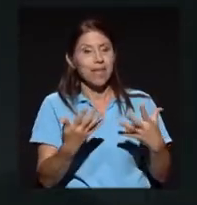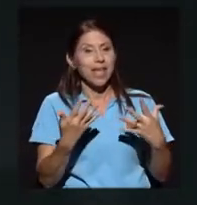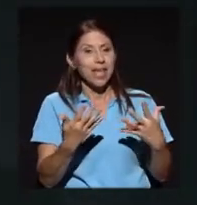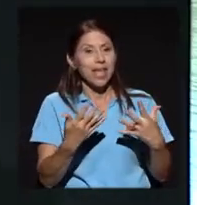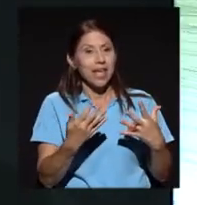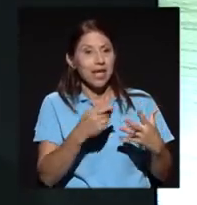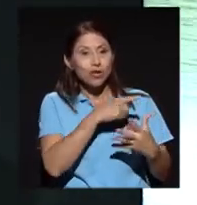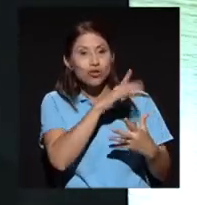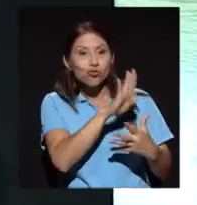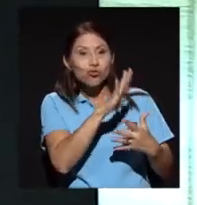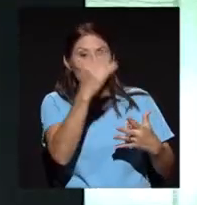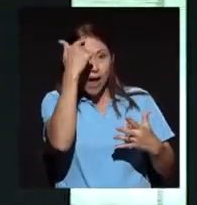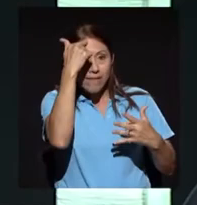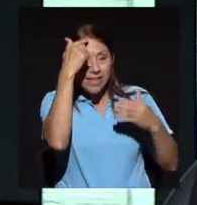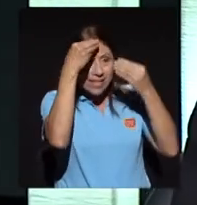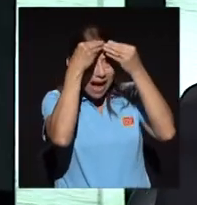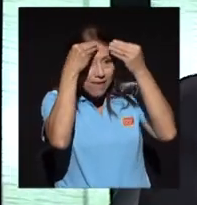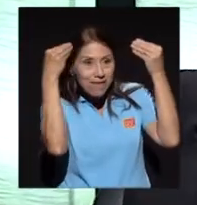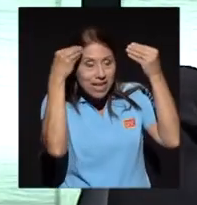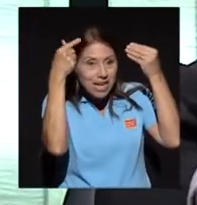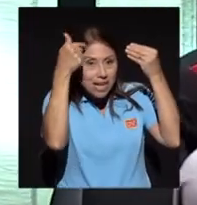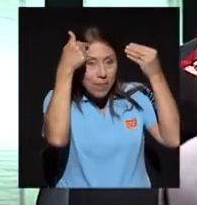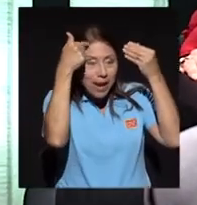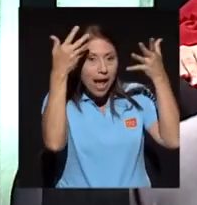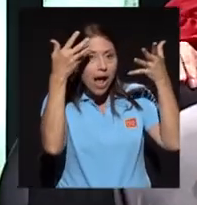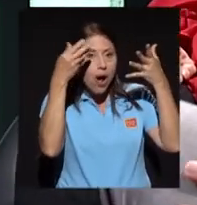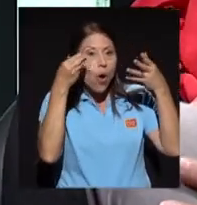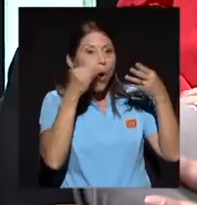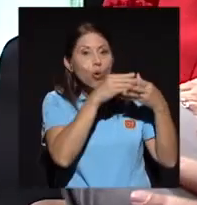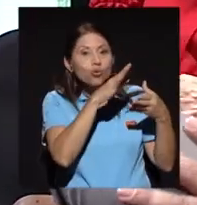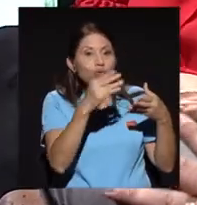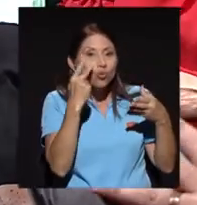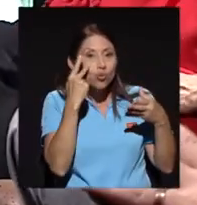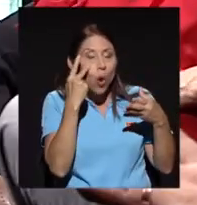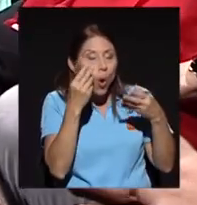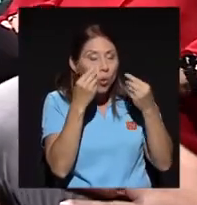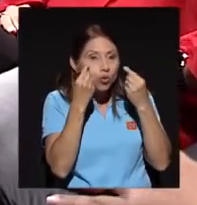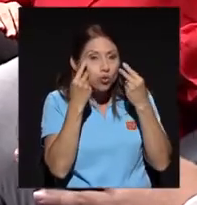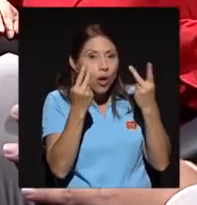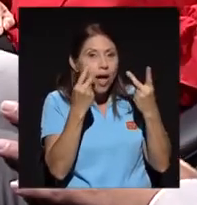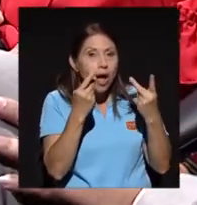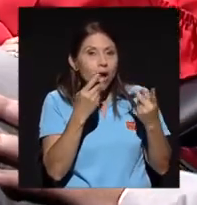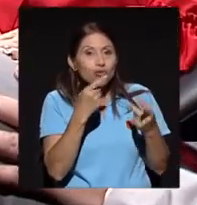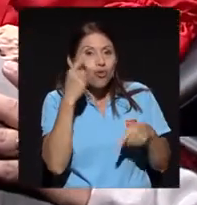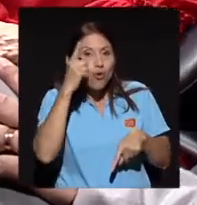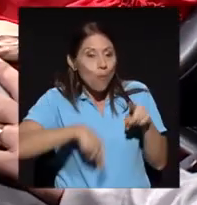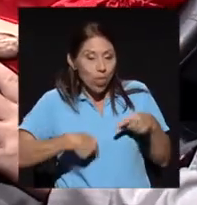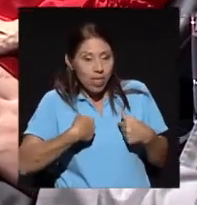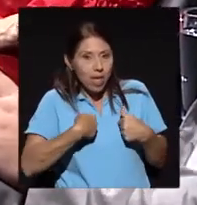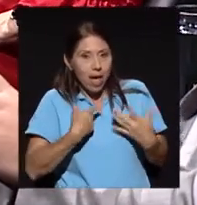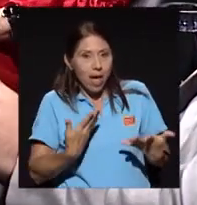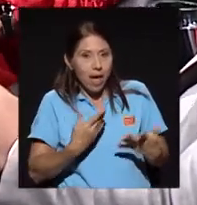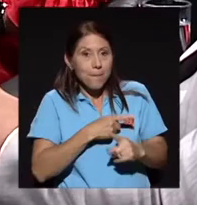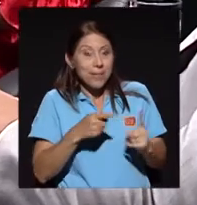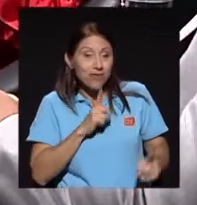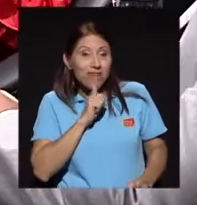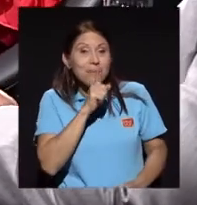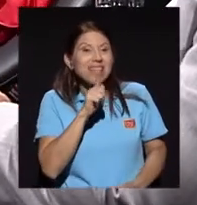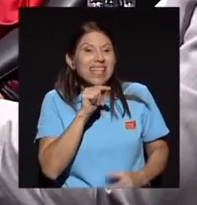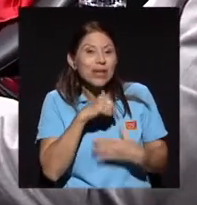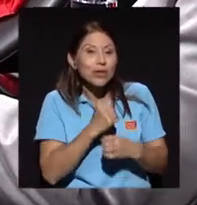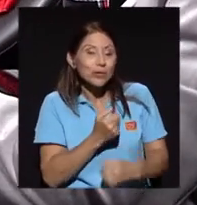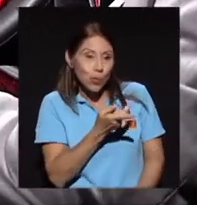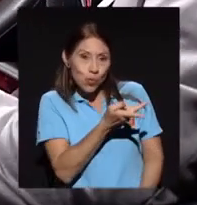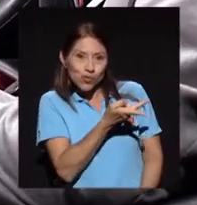la cabeza o algo, o la voluntad para hacerlo. Eso lo hicieron ustedes, y los que aprendieron fueron ustedes, y los